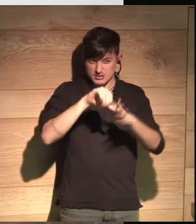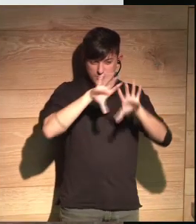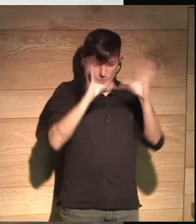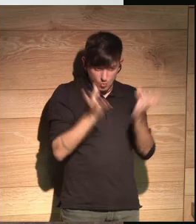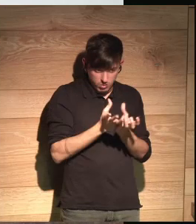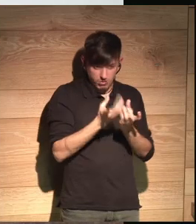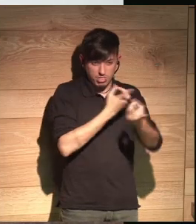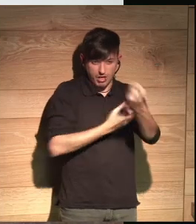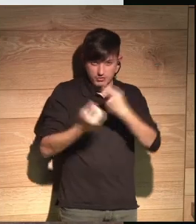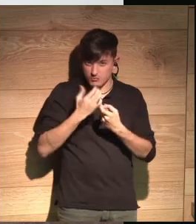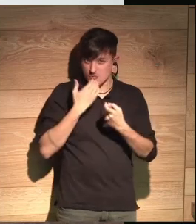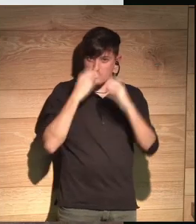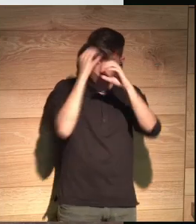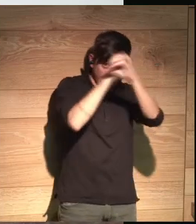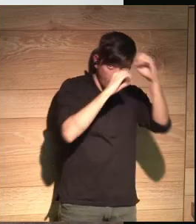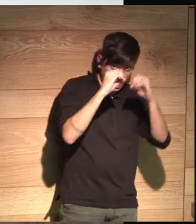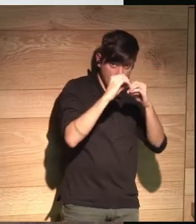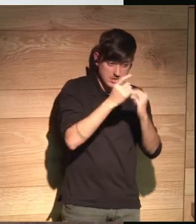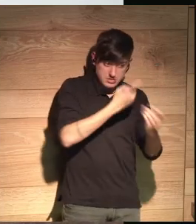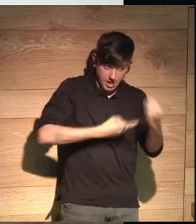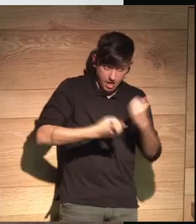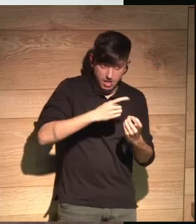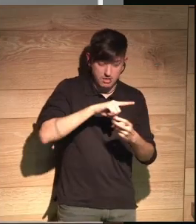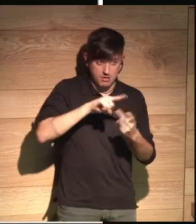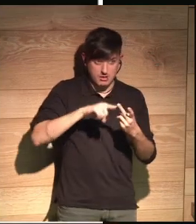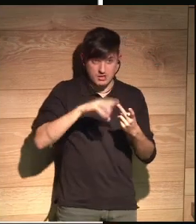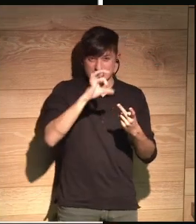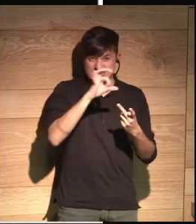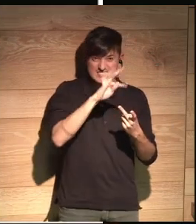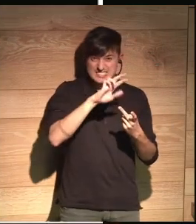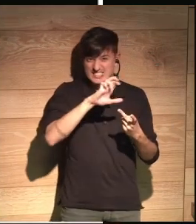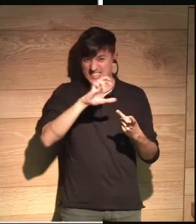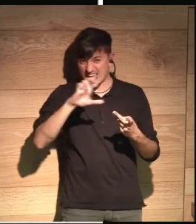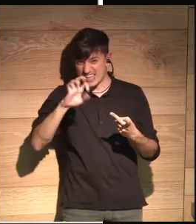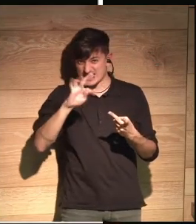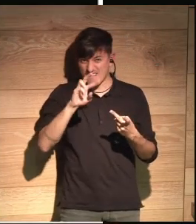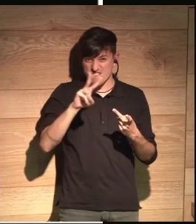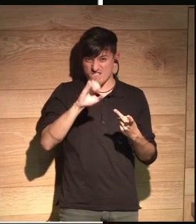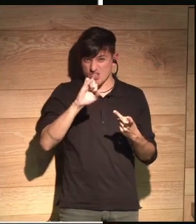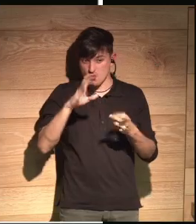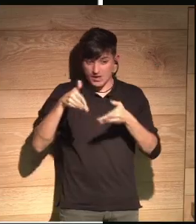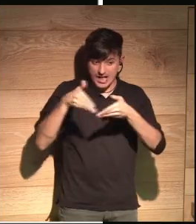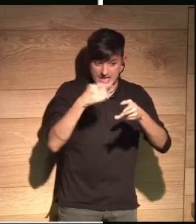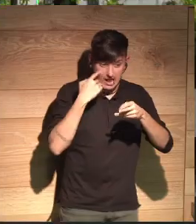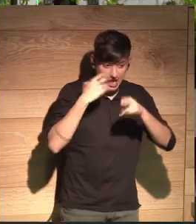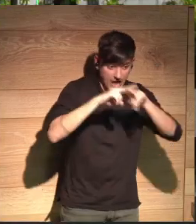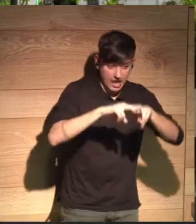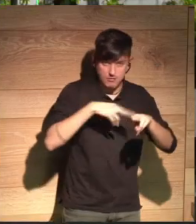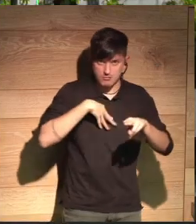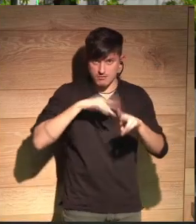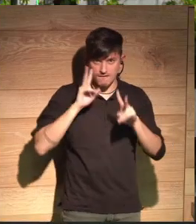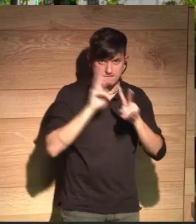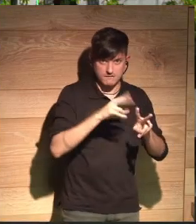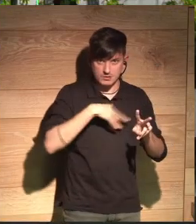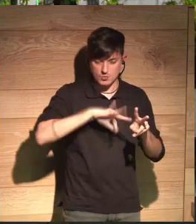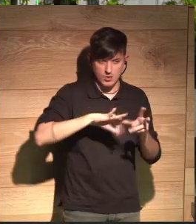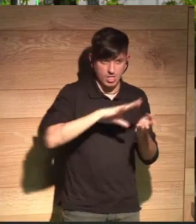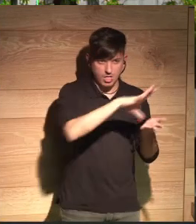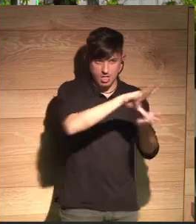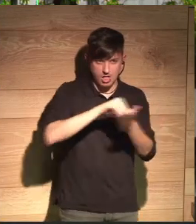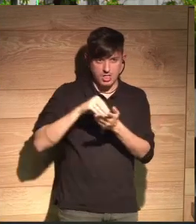pueden obtener datos a partir de google a partir de street y esto lo podemos encontrar la mayor parte de las ciudades del mundo se pueden analizar con inteligencia artificial